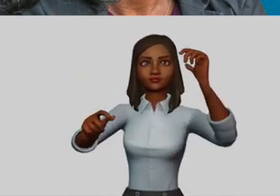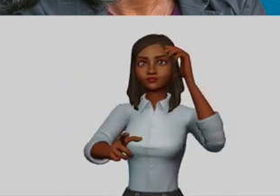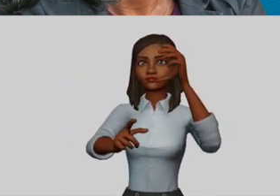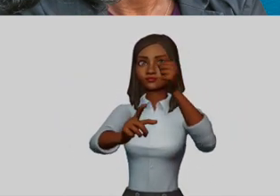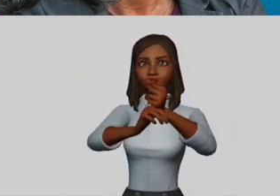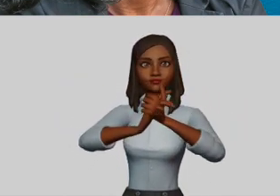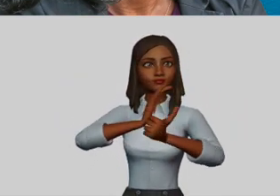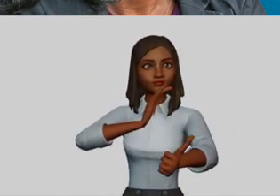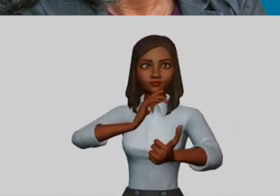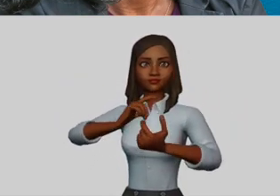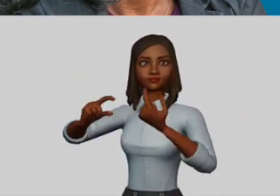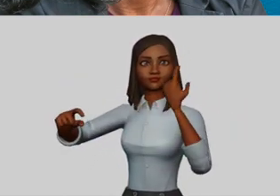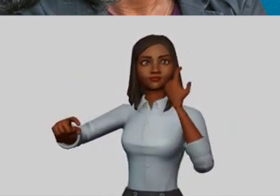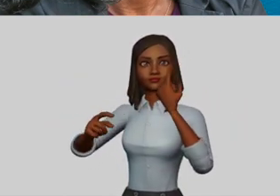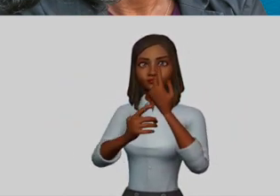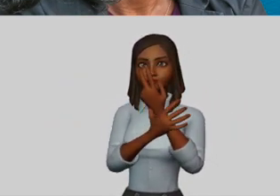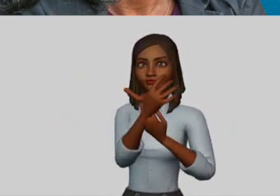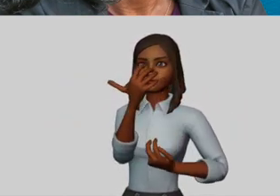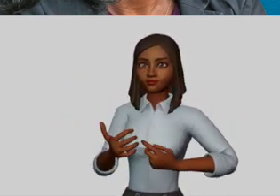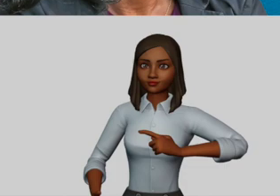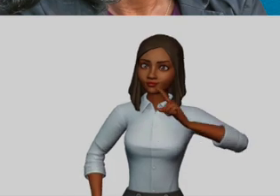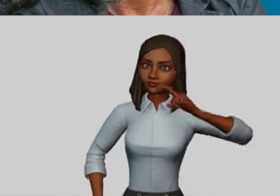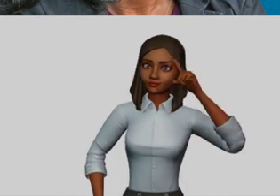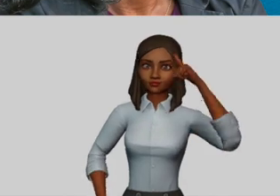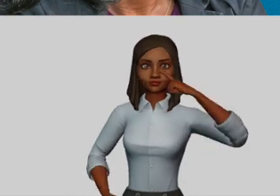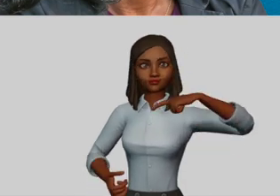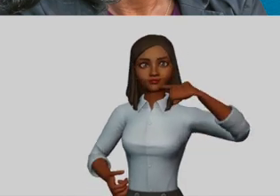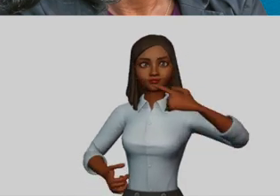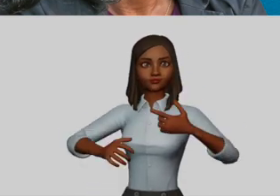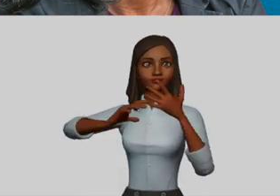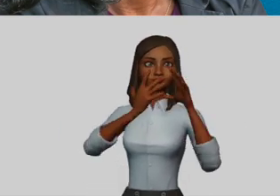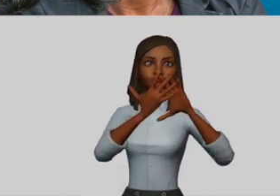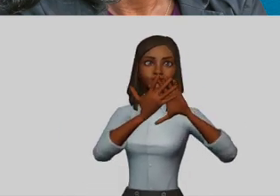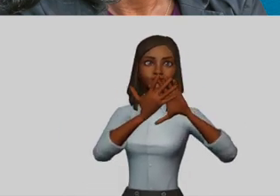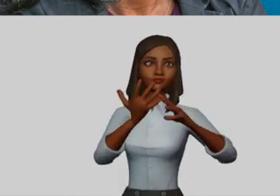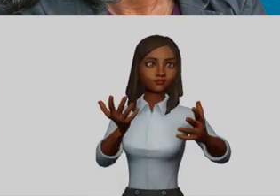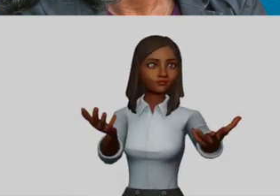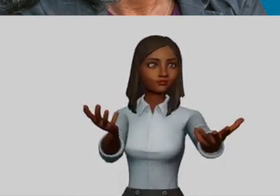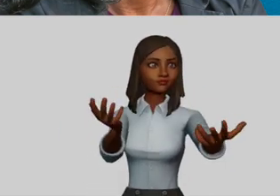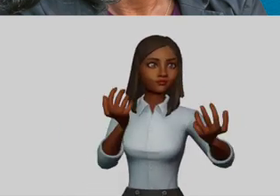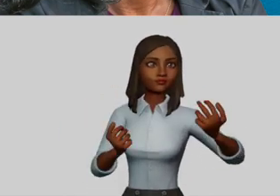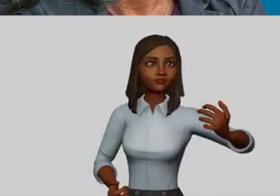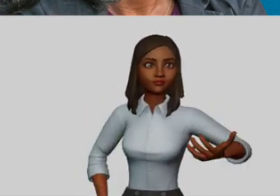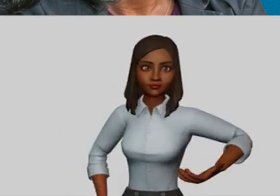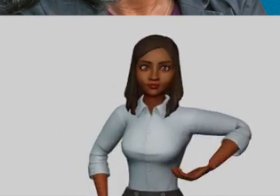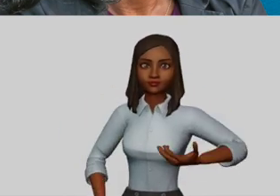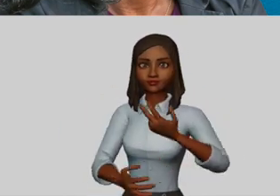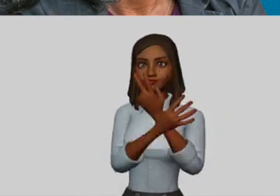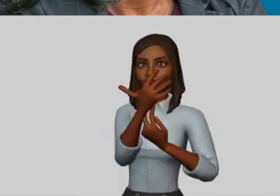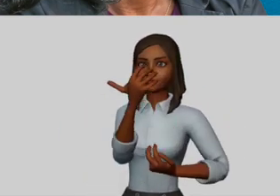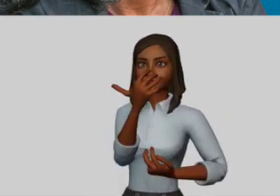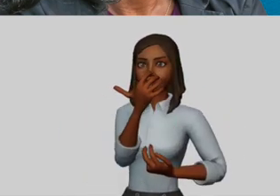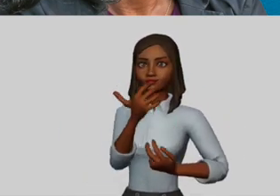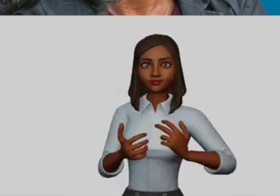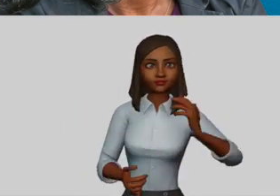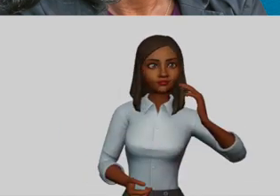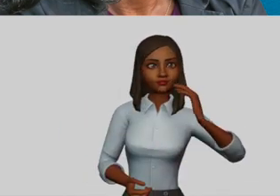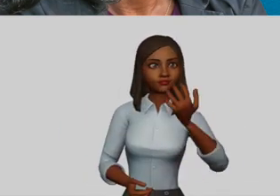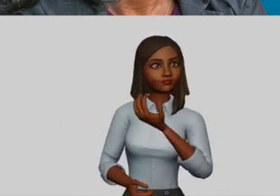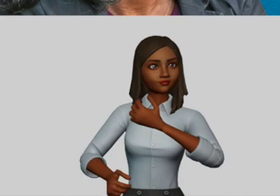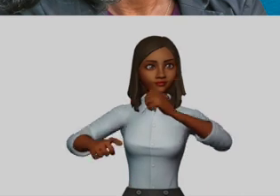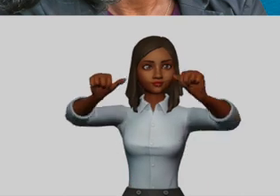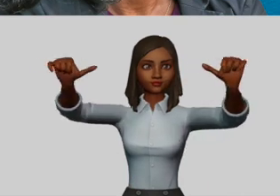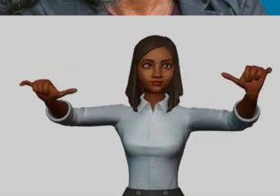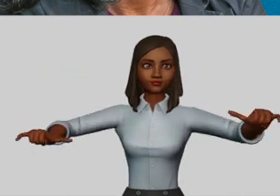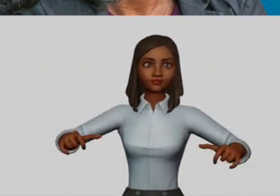aplicando también para ciertos contratos, a ver si ello también ayuda con el... Yo me imagino...